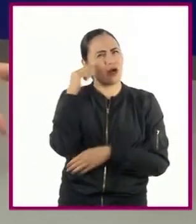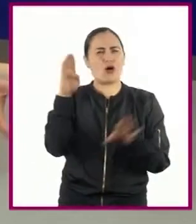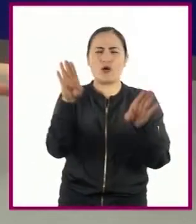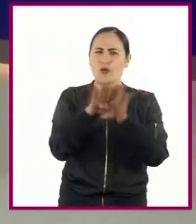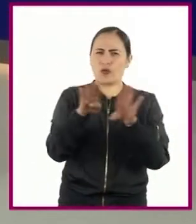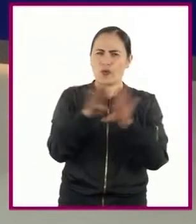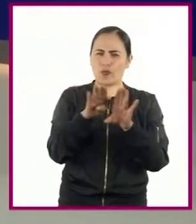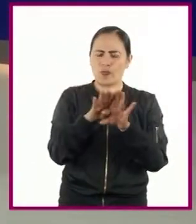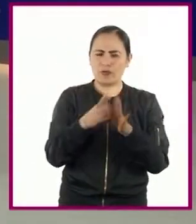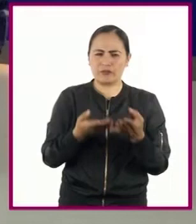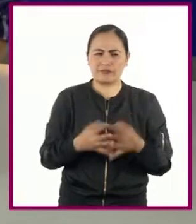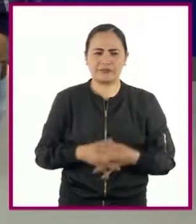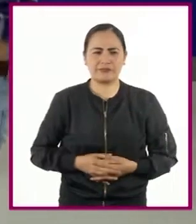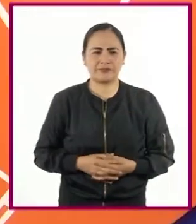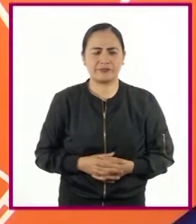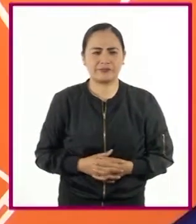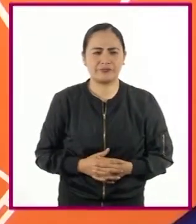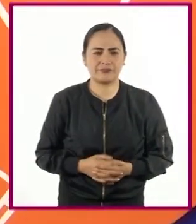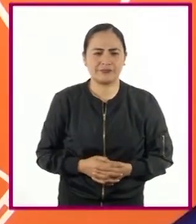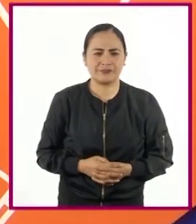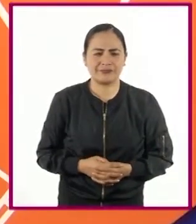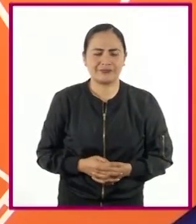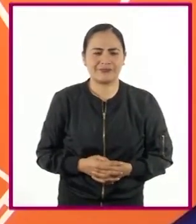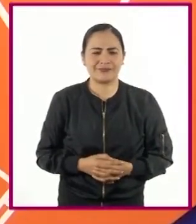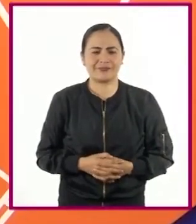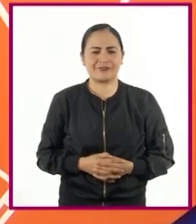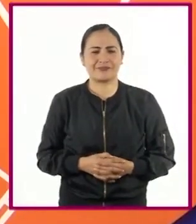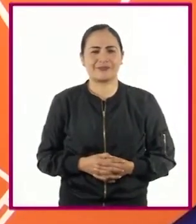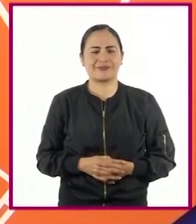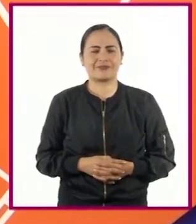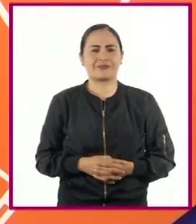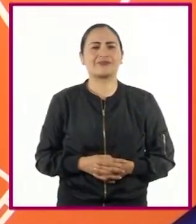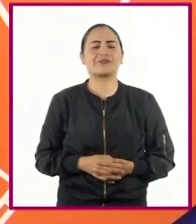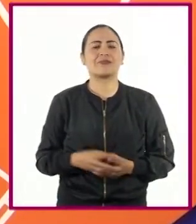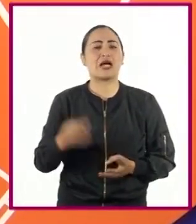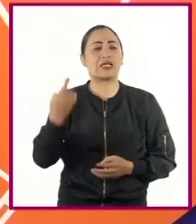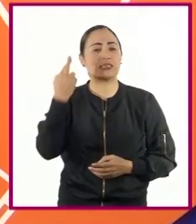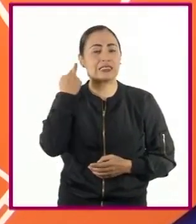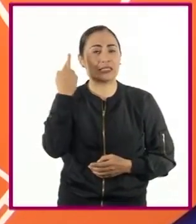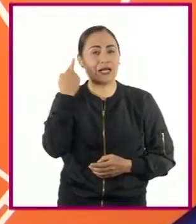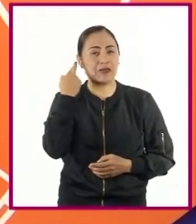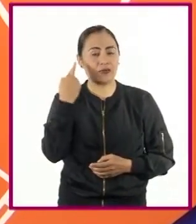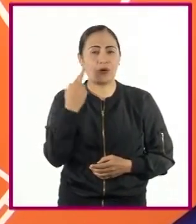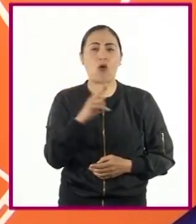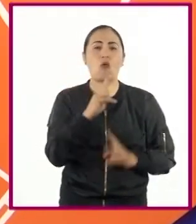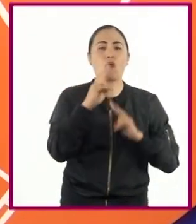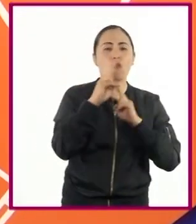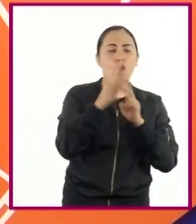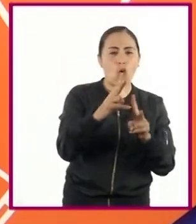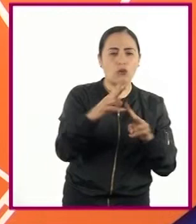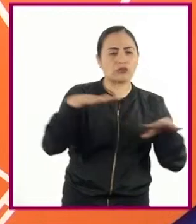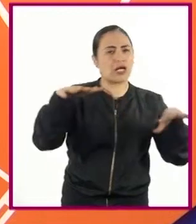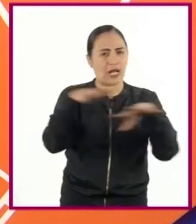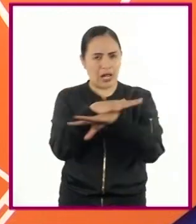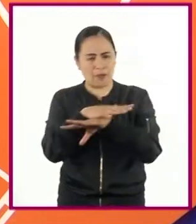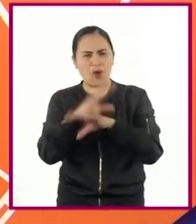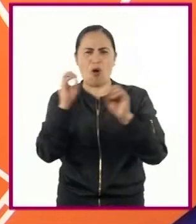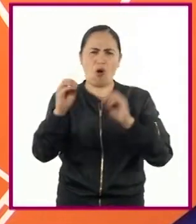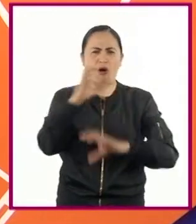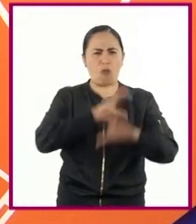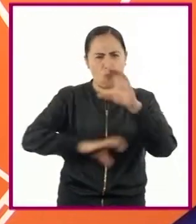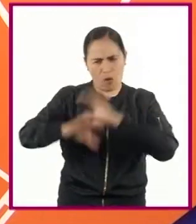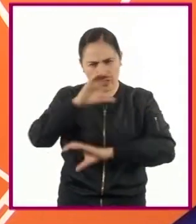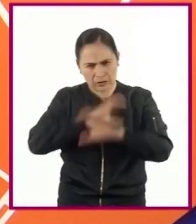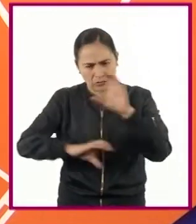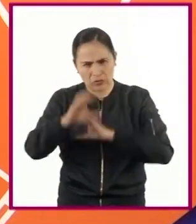aparatos receptores. Por supuesto, en la radio se van alternando voces y música y en algunos casos